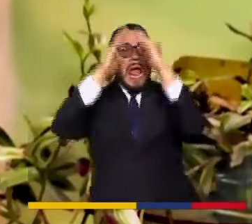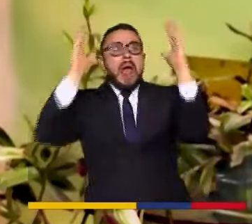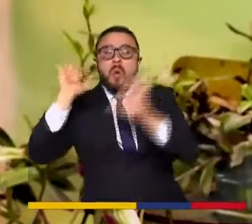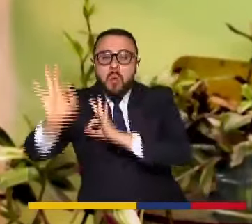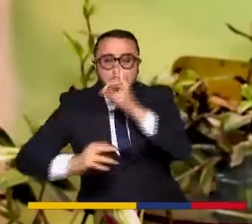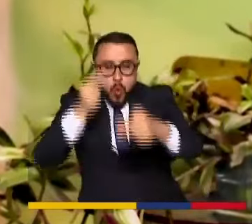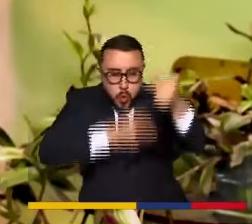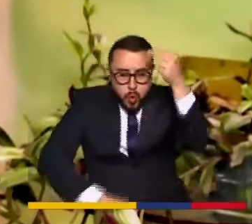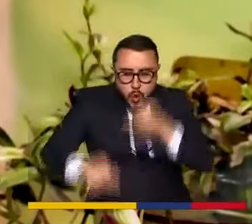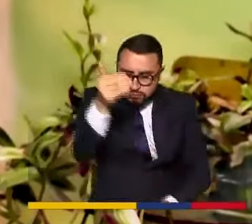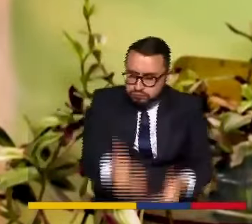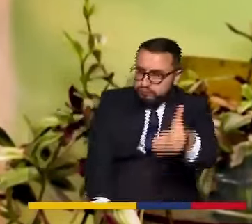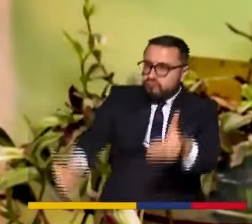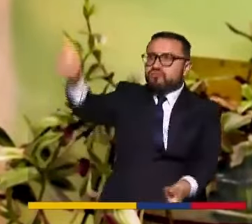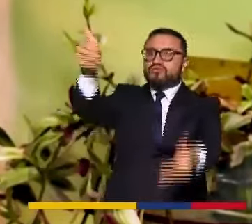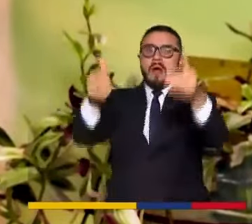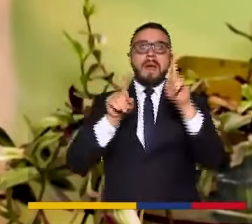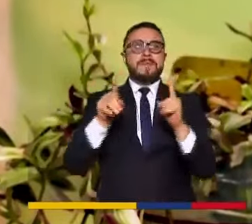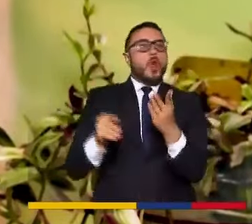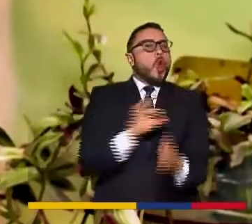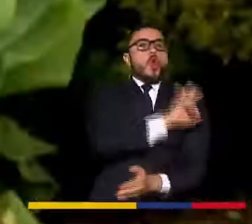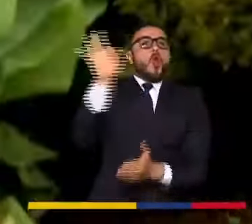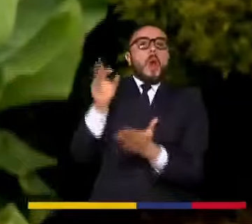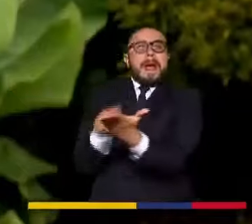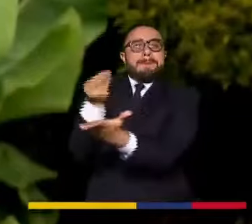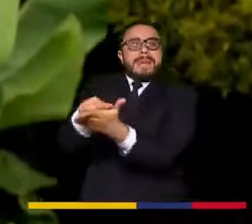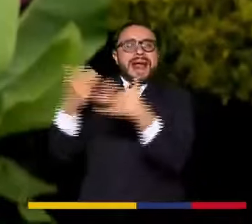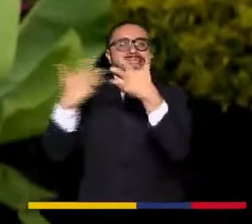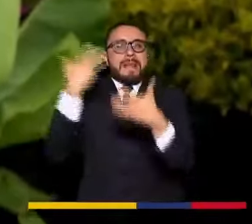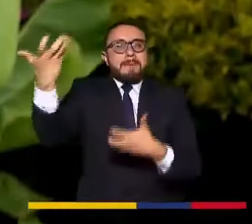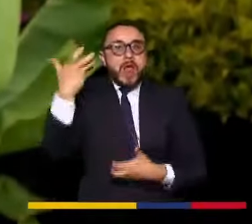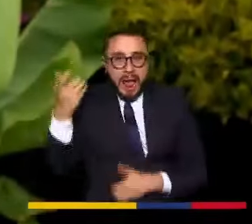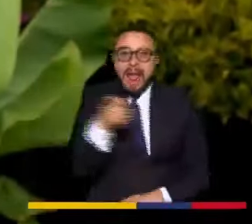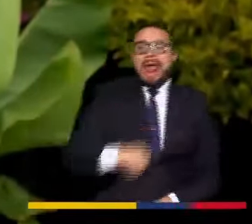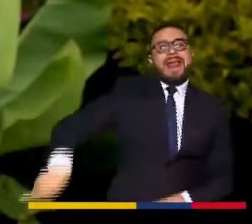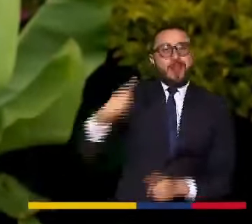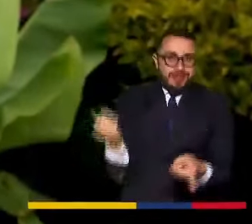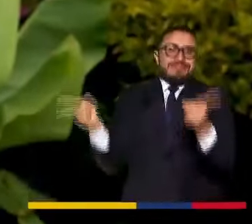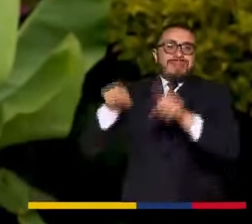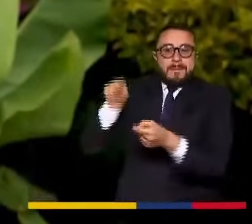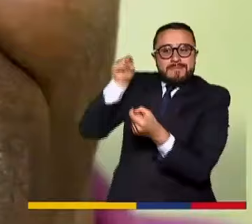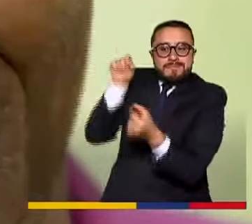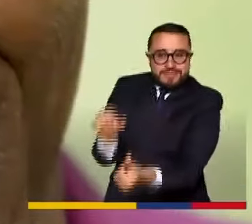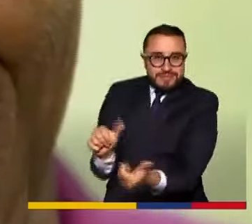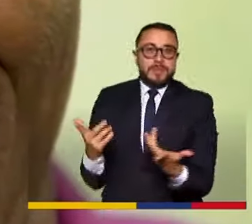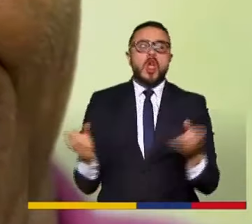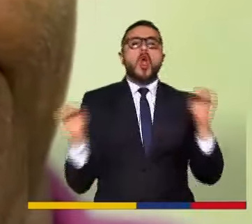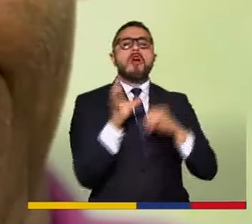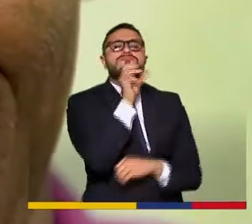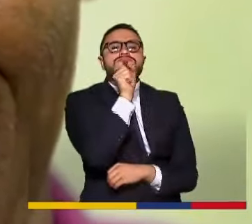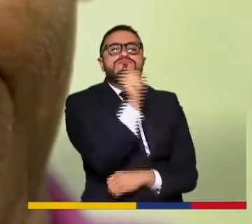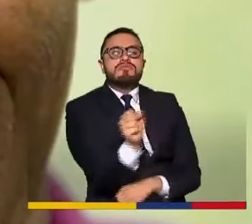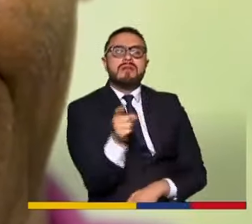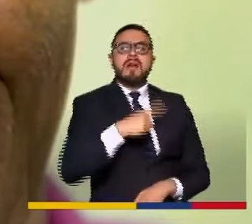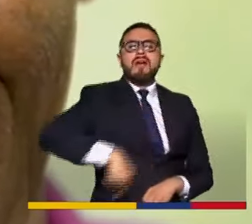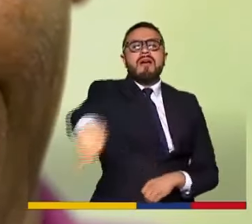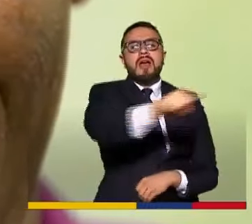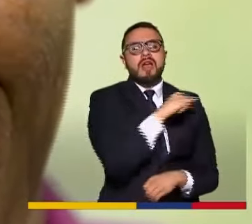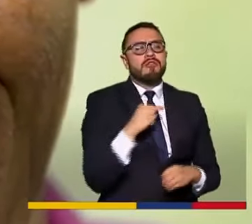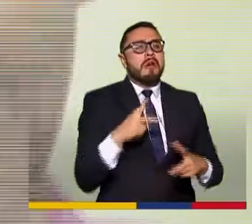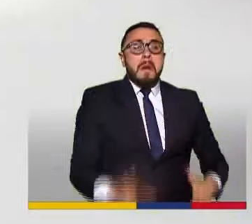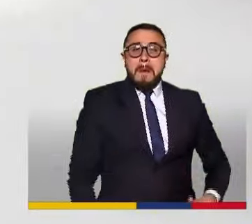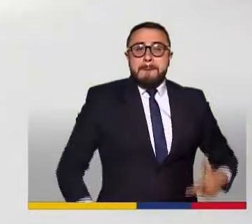sus niñas Pero nunca cotizaron al sistema también beneficia a los viejos y viejas que cotizaron gran